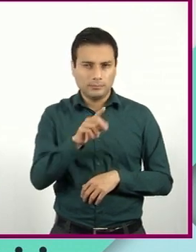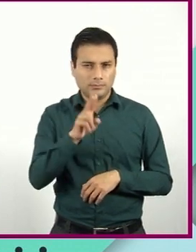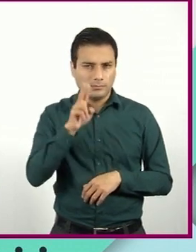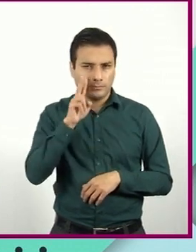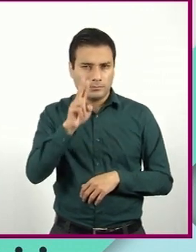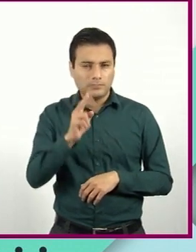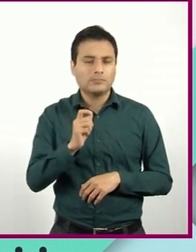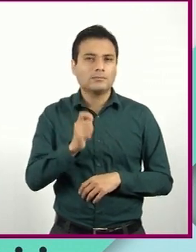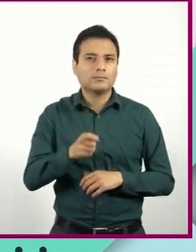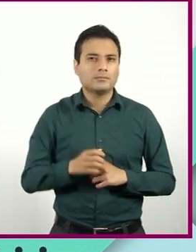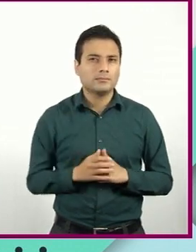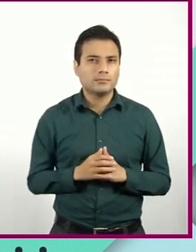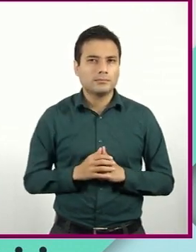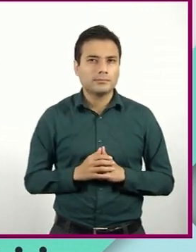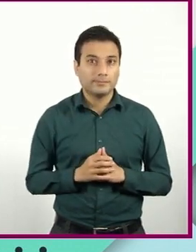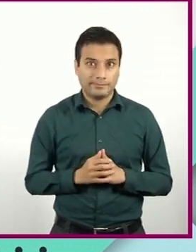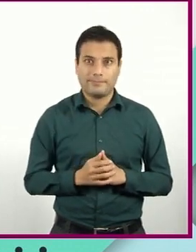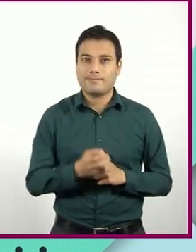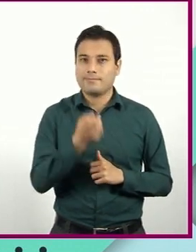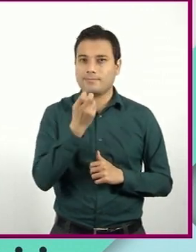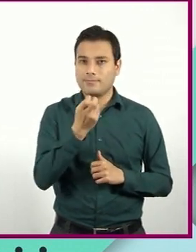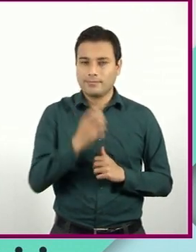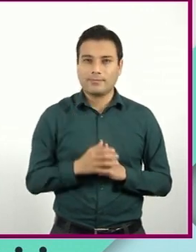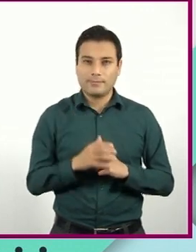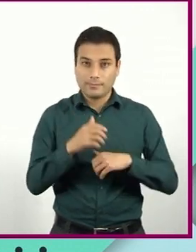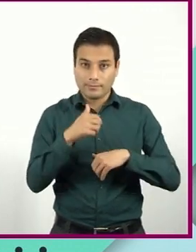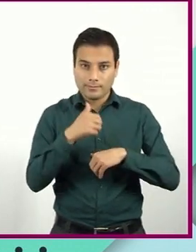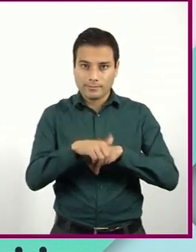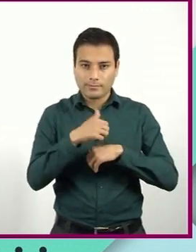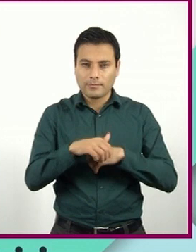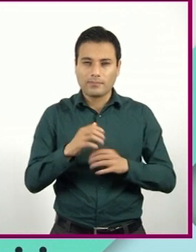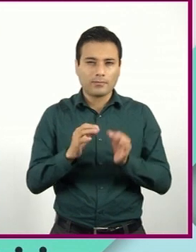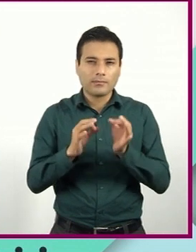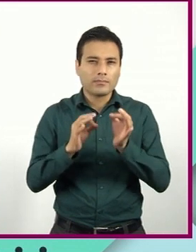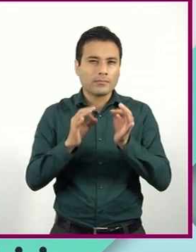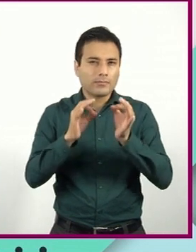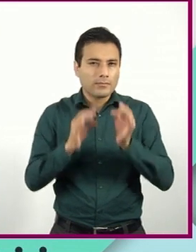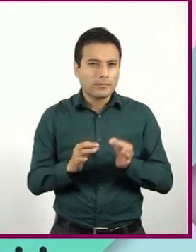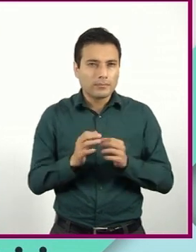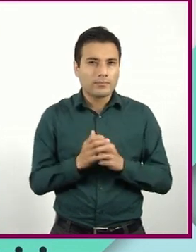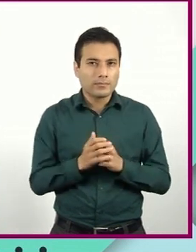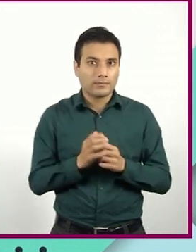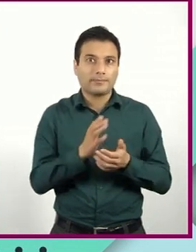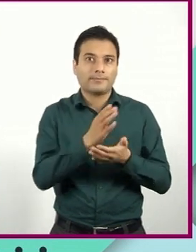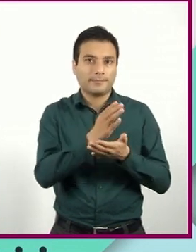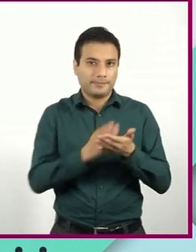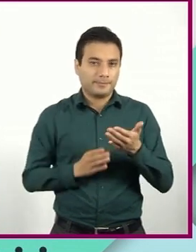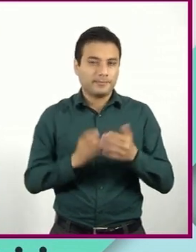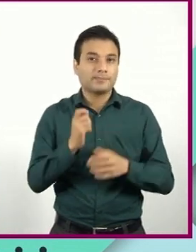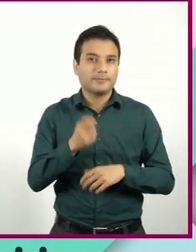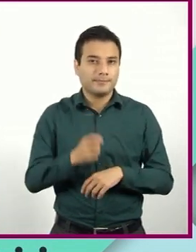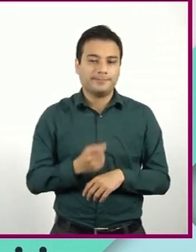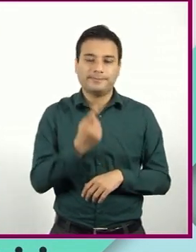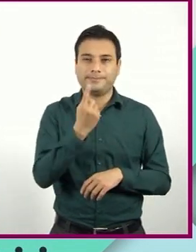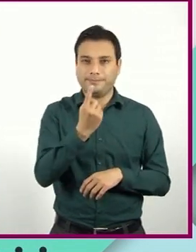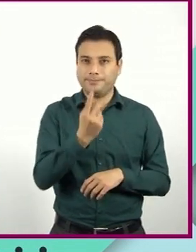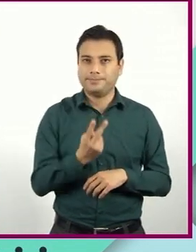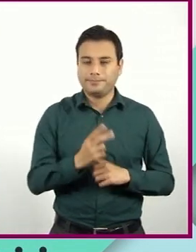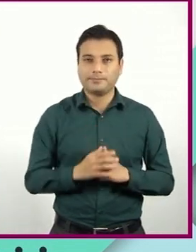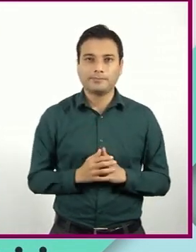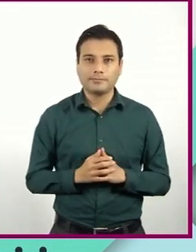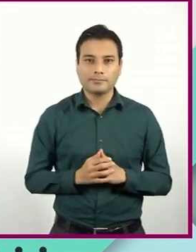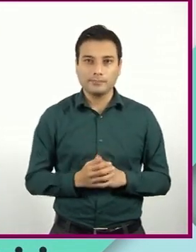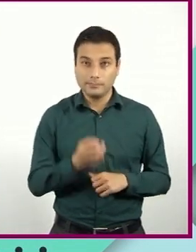peculiar? Exacto, el número que buscamos es la mitad del entero, es decir, 1/2. Si